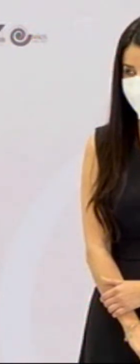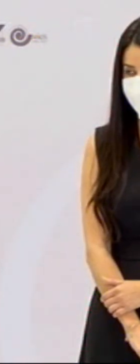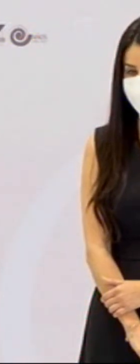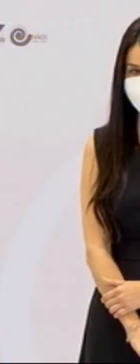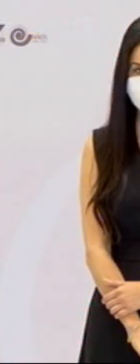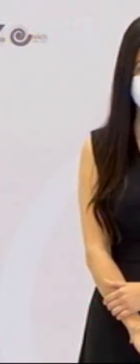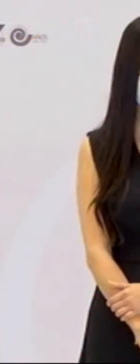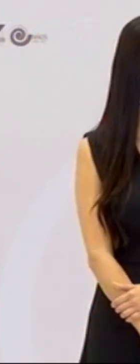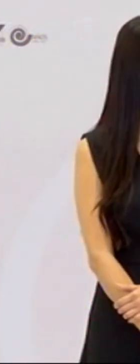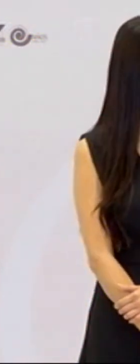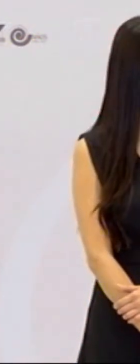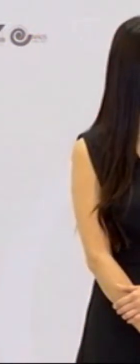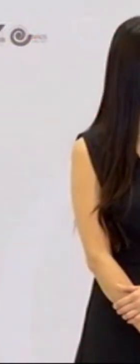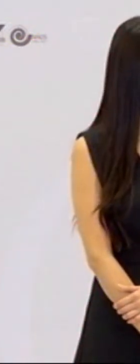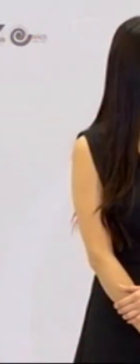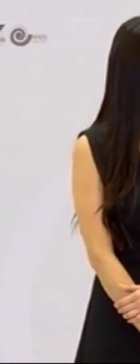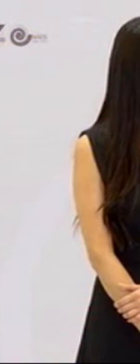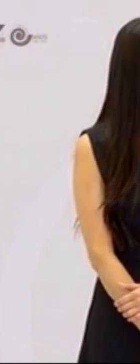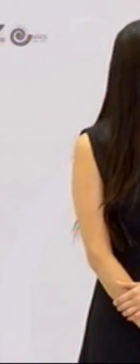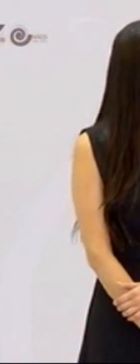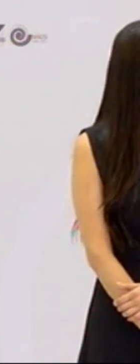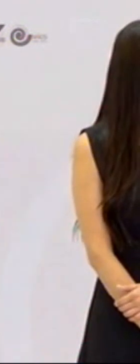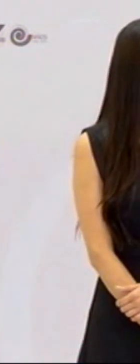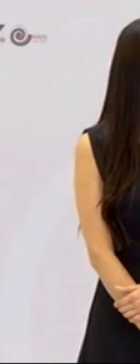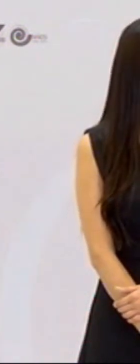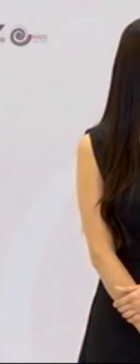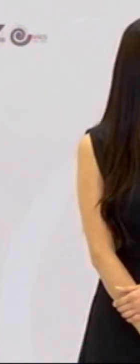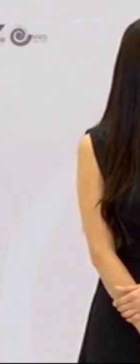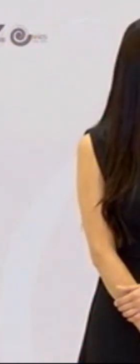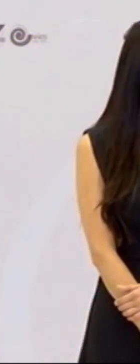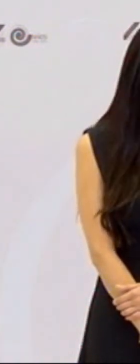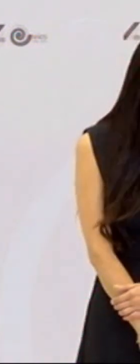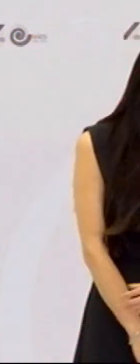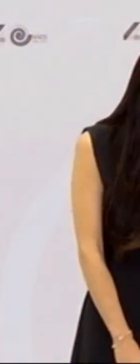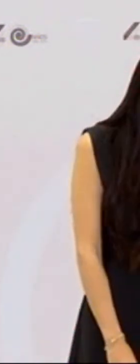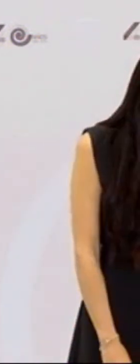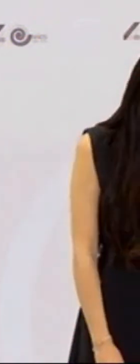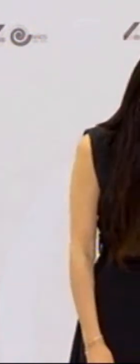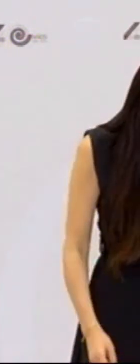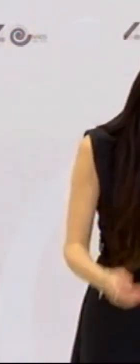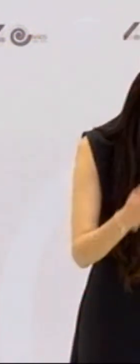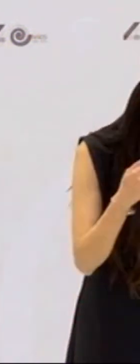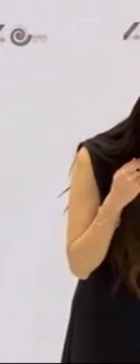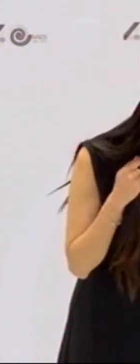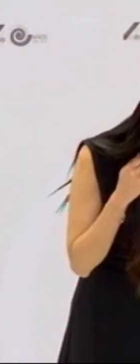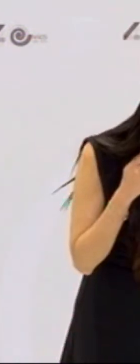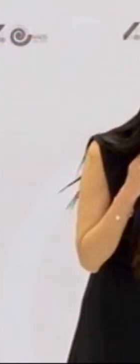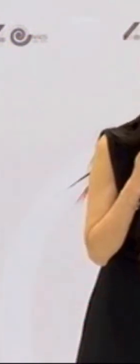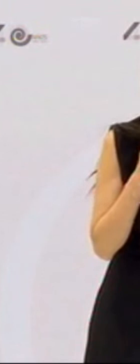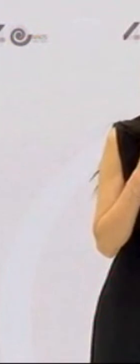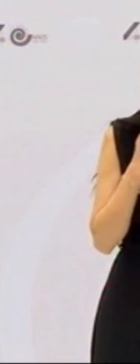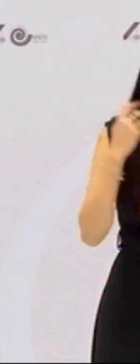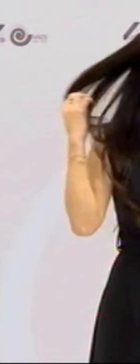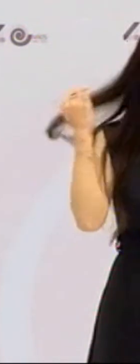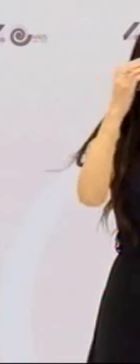han incrementado mucho más, pero siempre Canarias ha tenido datos muy negativos en este sentido,